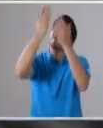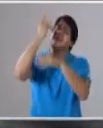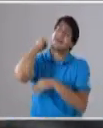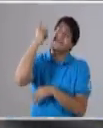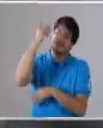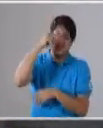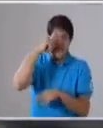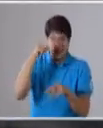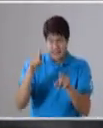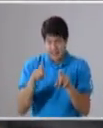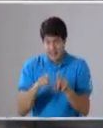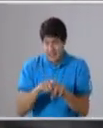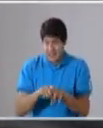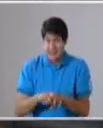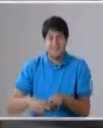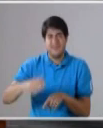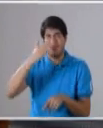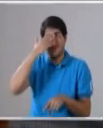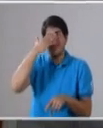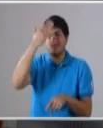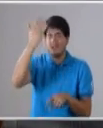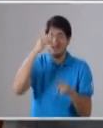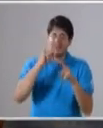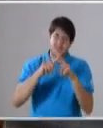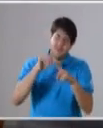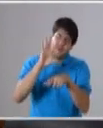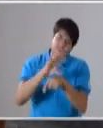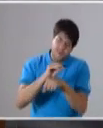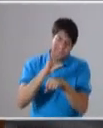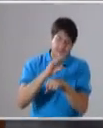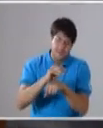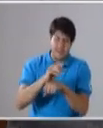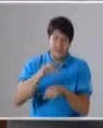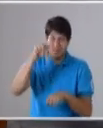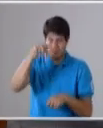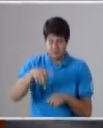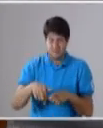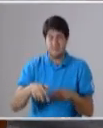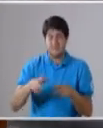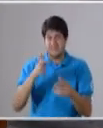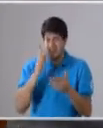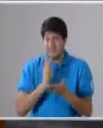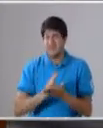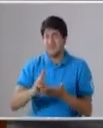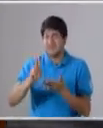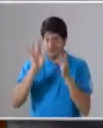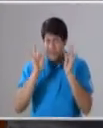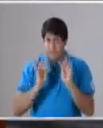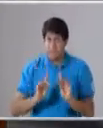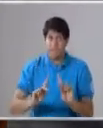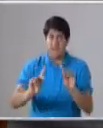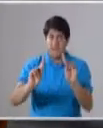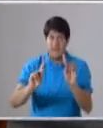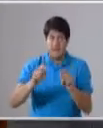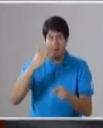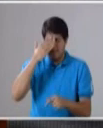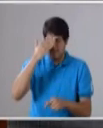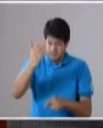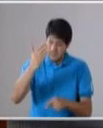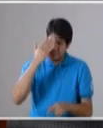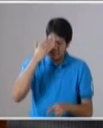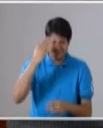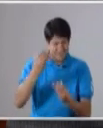material. Gracias por permitirnos, Señor, este honroso privilegio. Gracias, gracias,